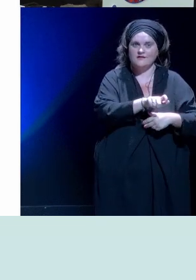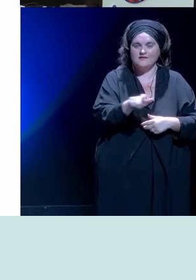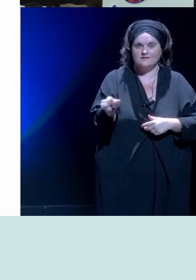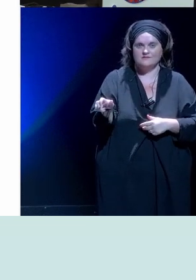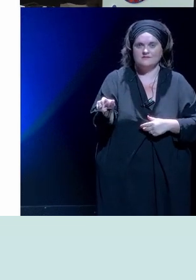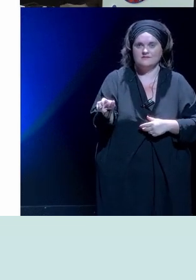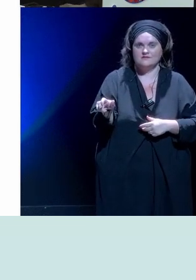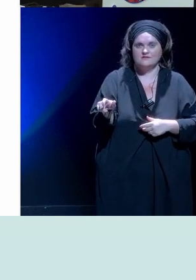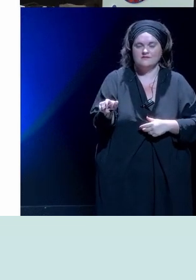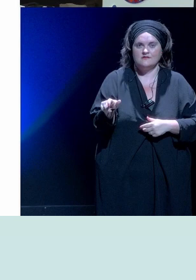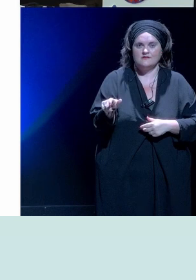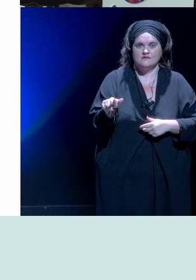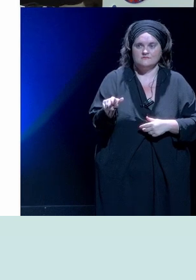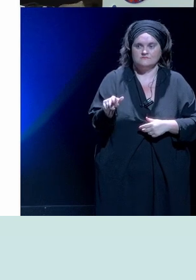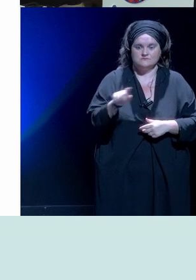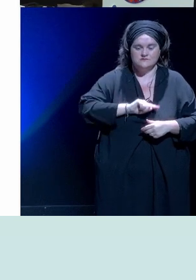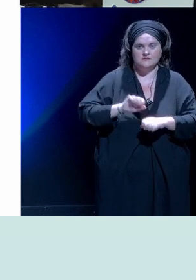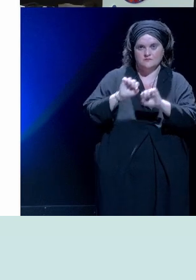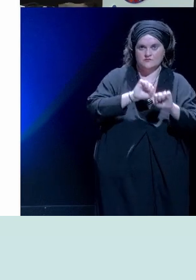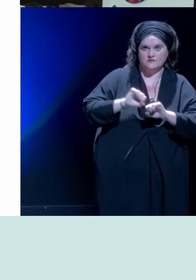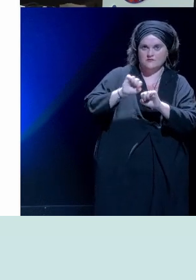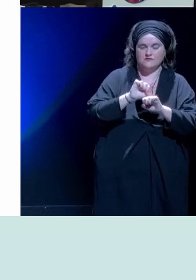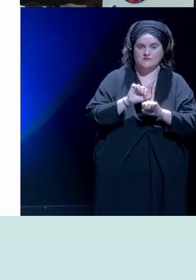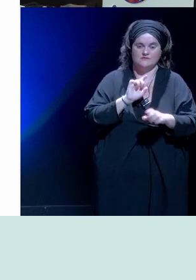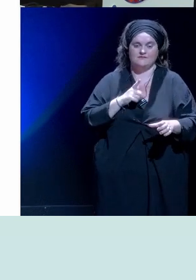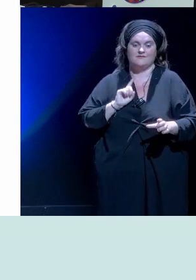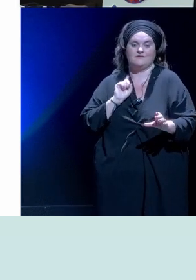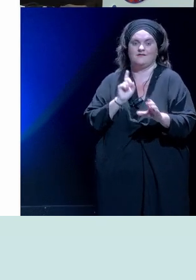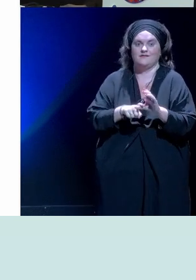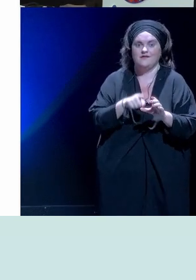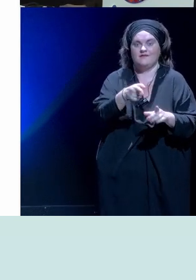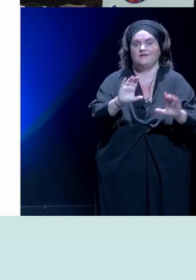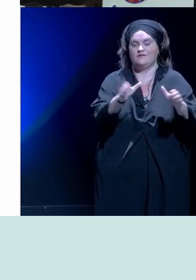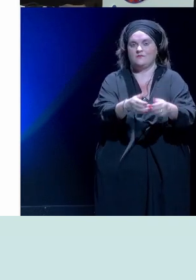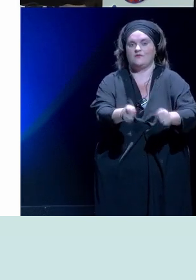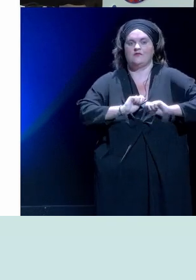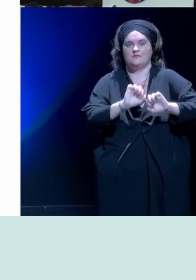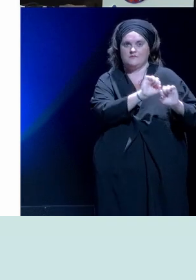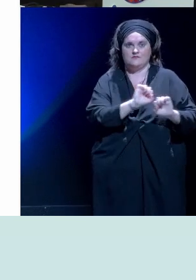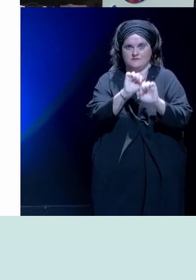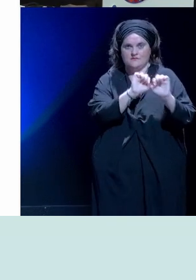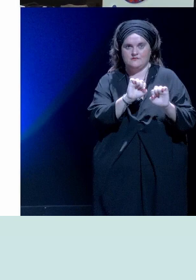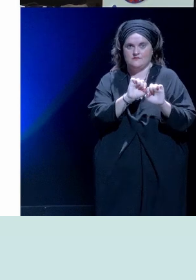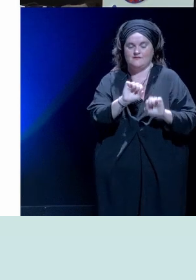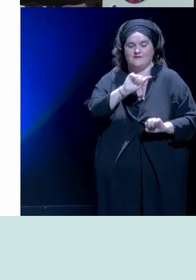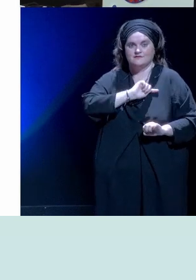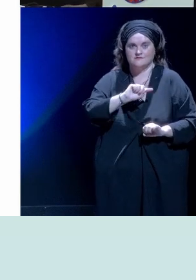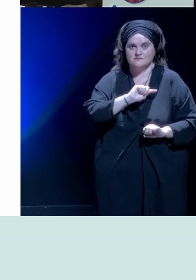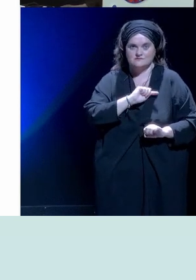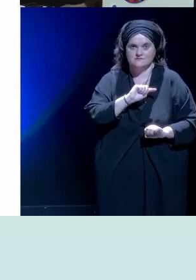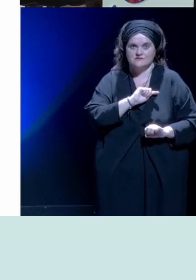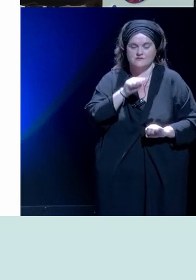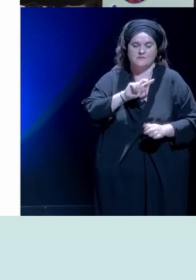personas tener protección, es decir, los vínculos nos permiten tener protección, esa sensación y esa sensación también de